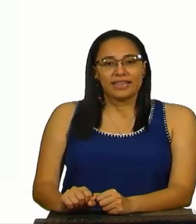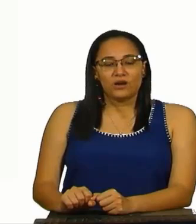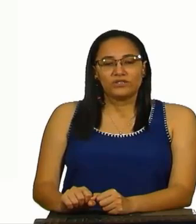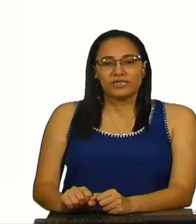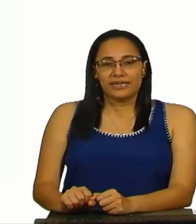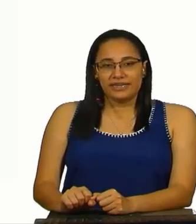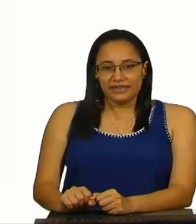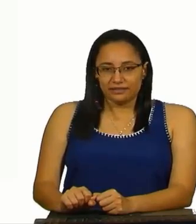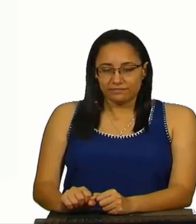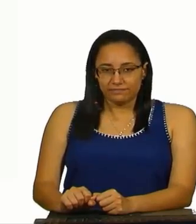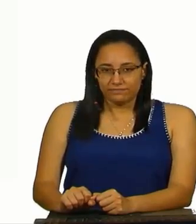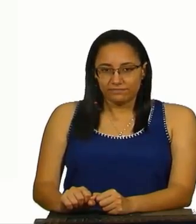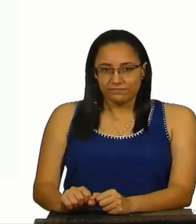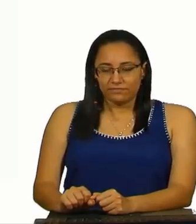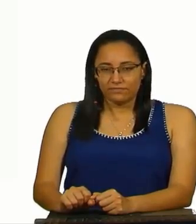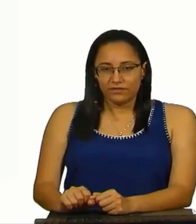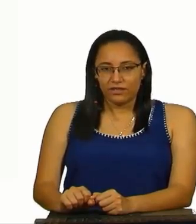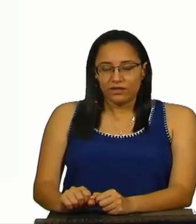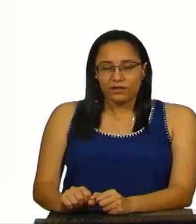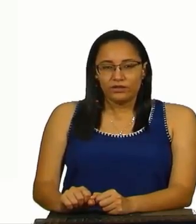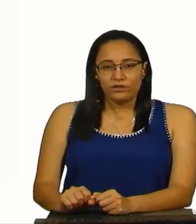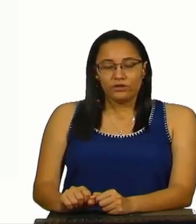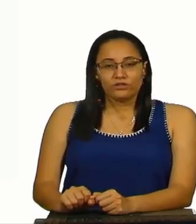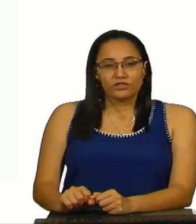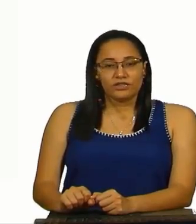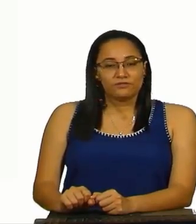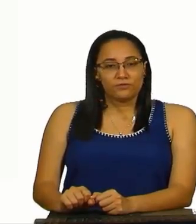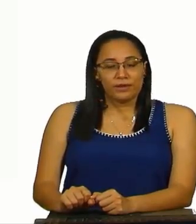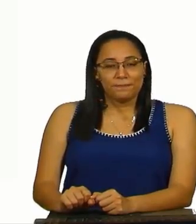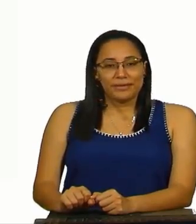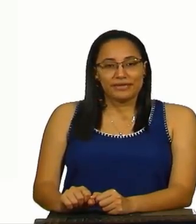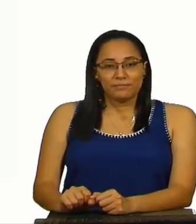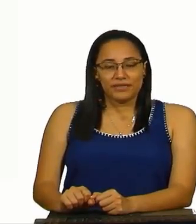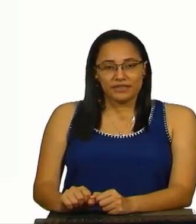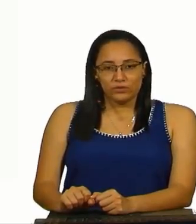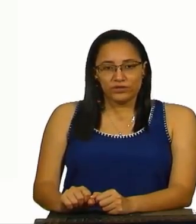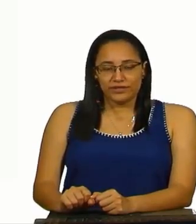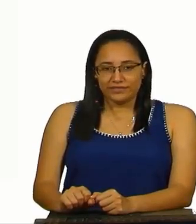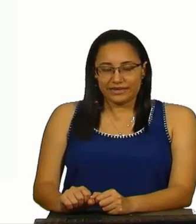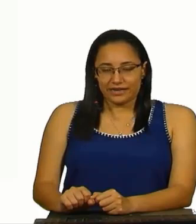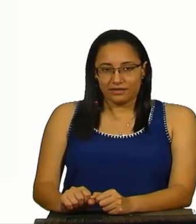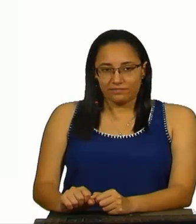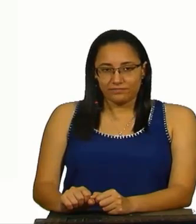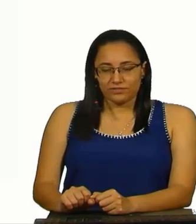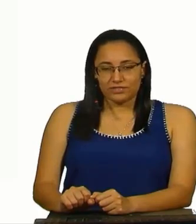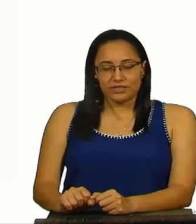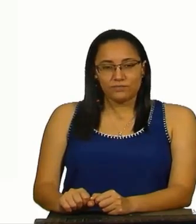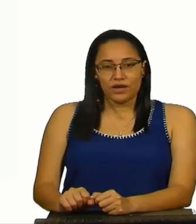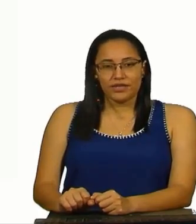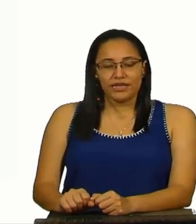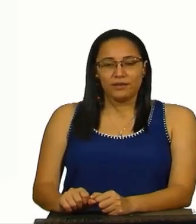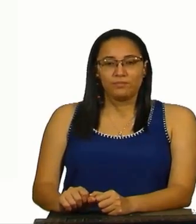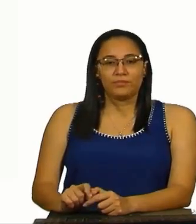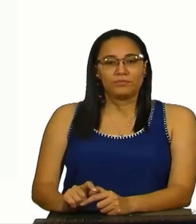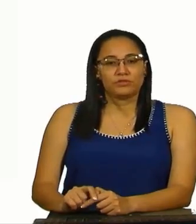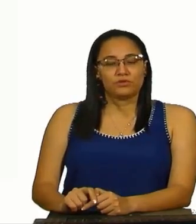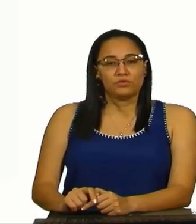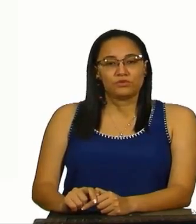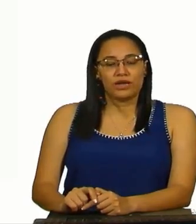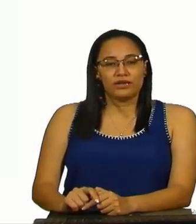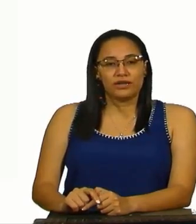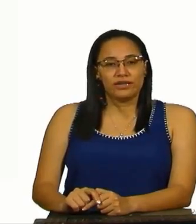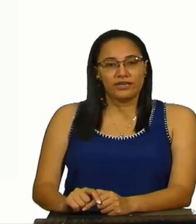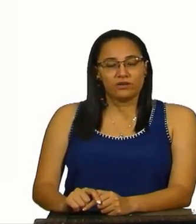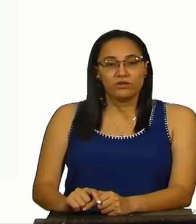weren't allowed in. No se nos fue permitido entrar. Entonces, tenemos ahí el ejemplo. Vamos